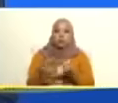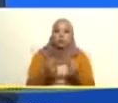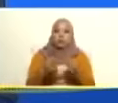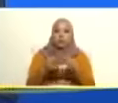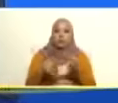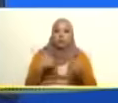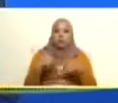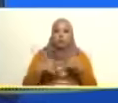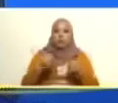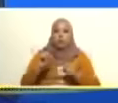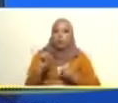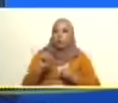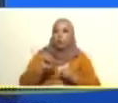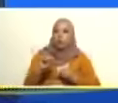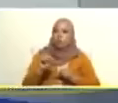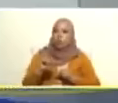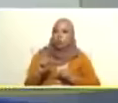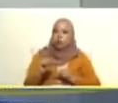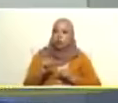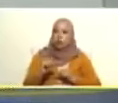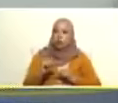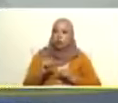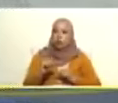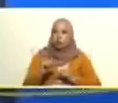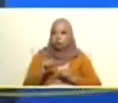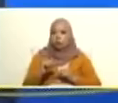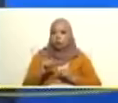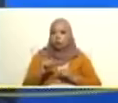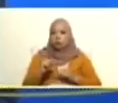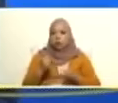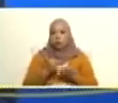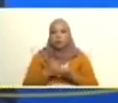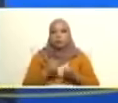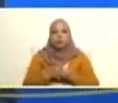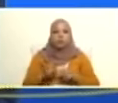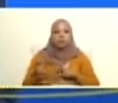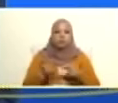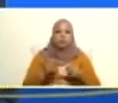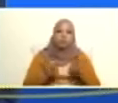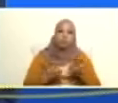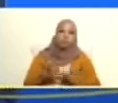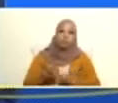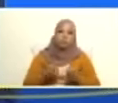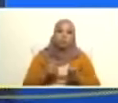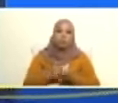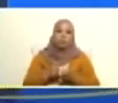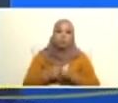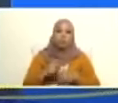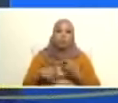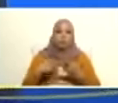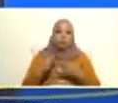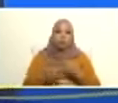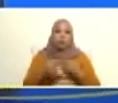acción policial. ¿Ah? Vean los puntos críticos, supervísenlos personalmente,